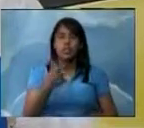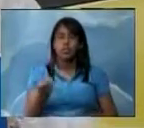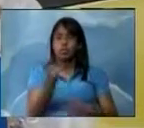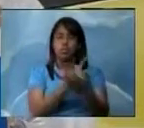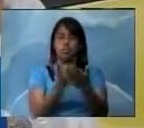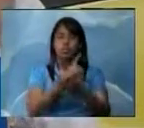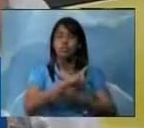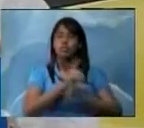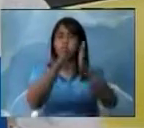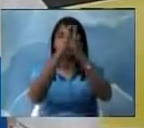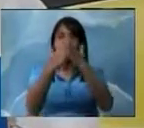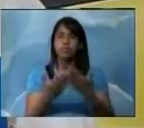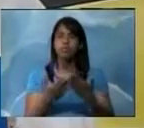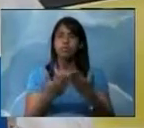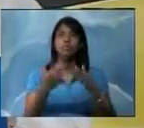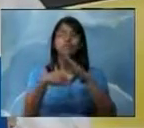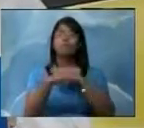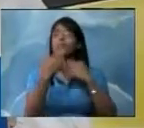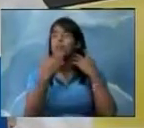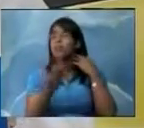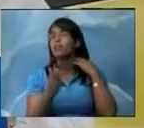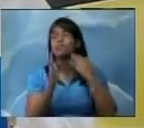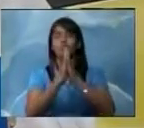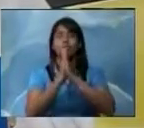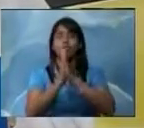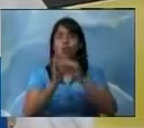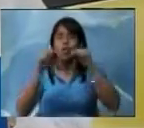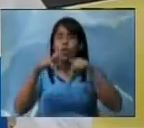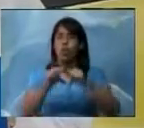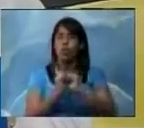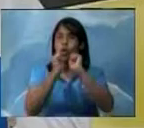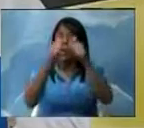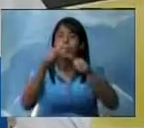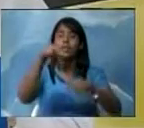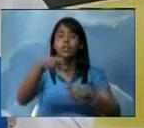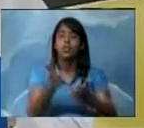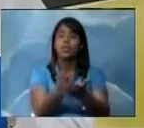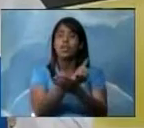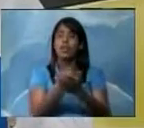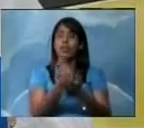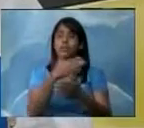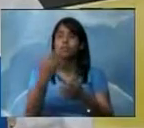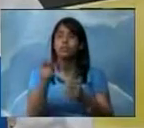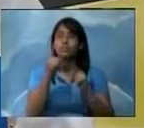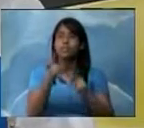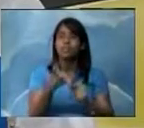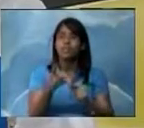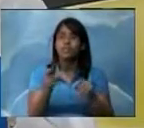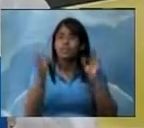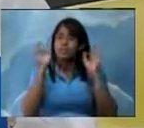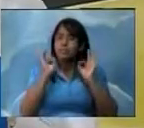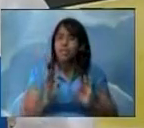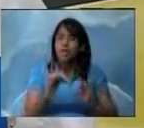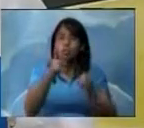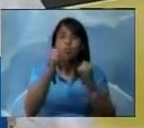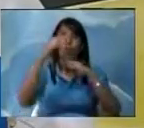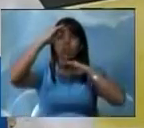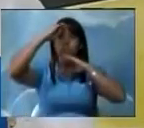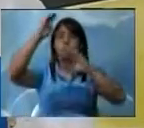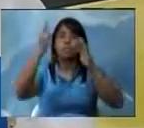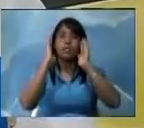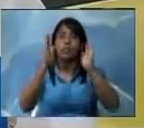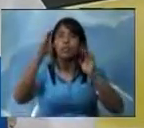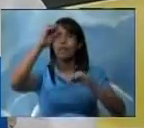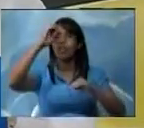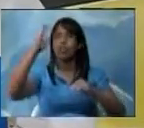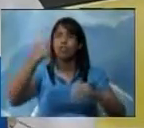de la Biblia. Le voy a pedir por favor hoy, comienzo de este libro, que usted se mantenga muy pendiente a lo que